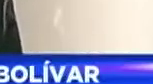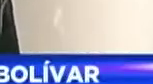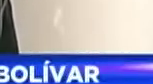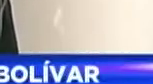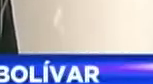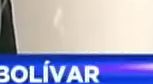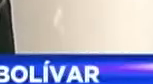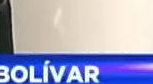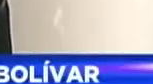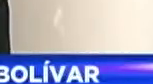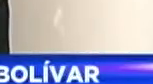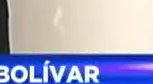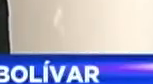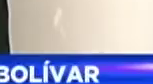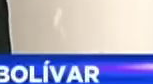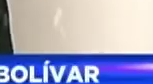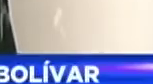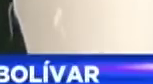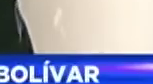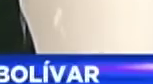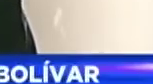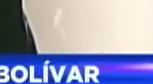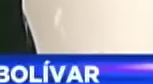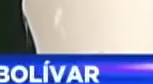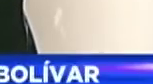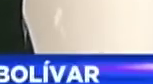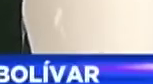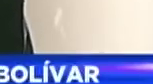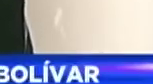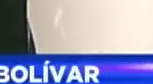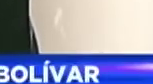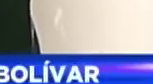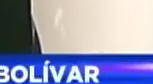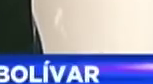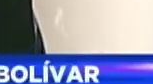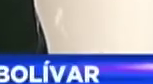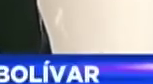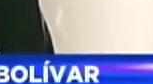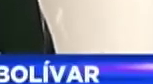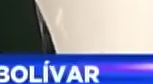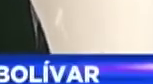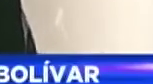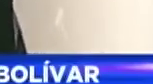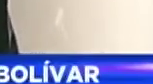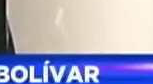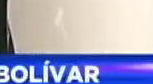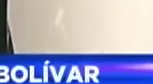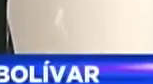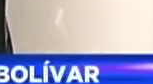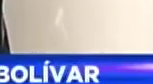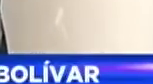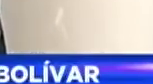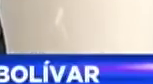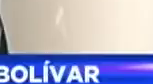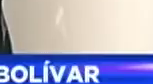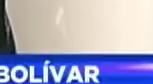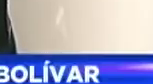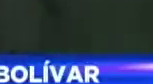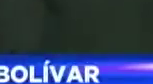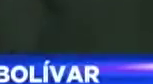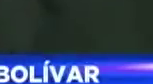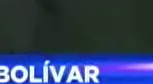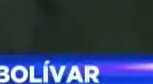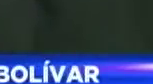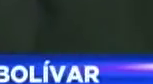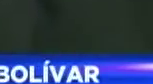programadas para finales de 2018, tras la solicitud que hizo el primer vicepresidente del PSUV, Diosdado Cabello, ante